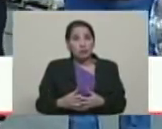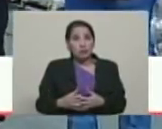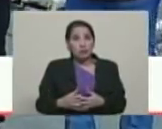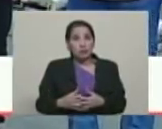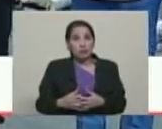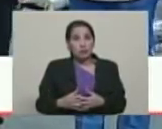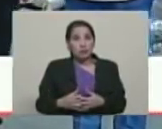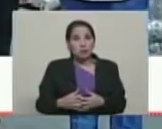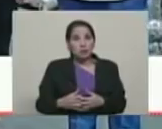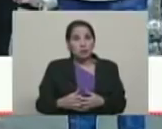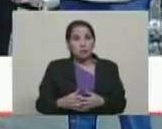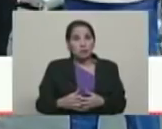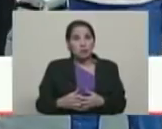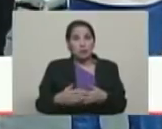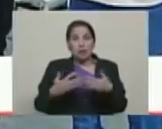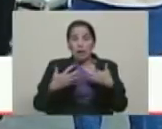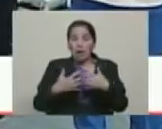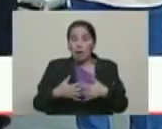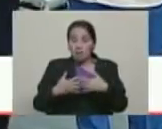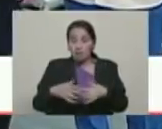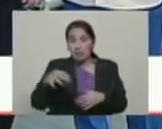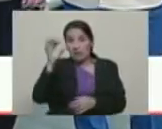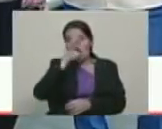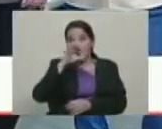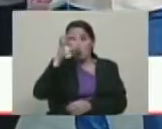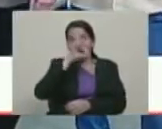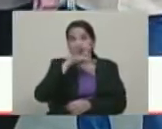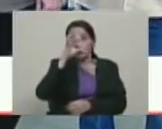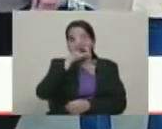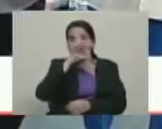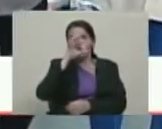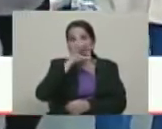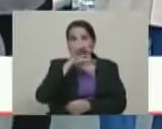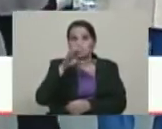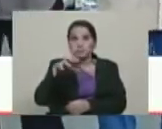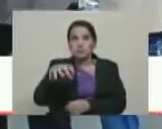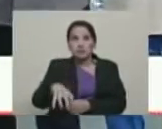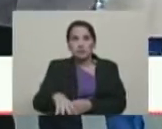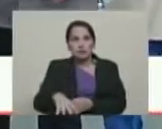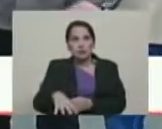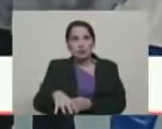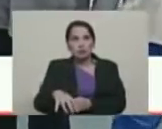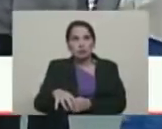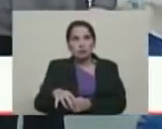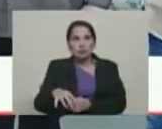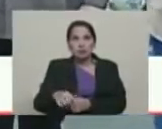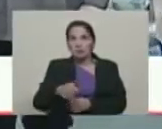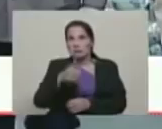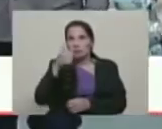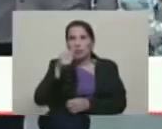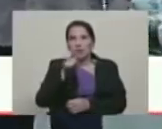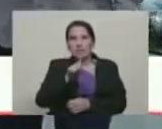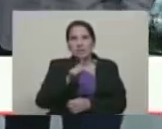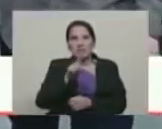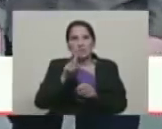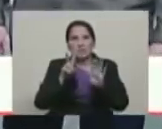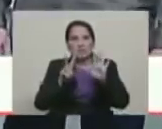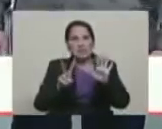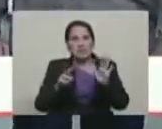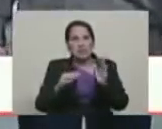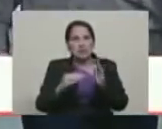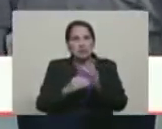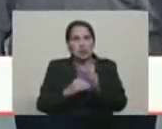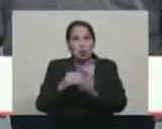una empresa porcina del Estado con más de 17.000 cochinitos